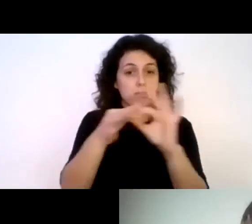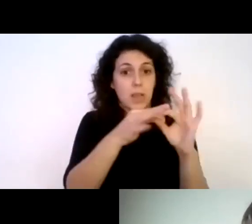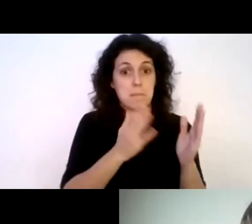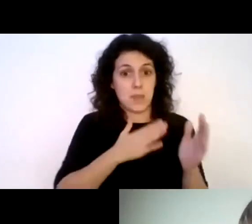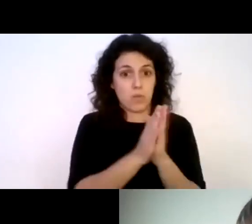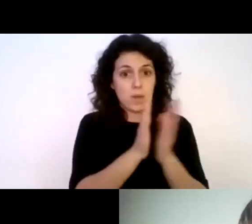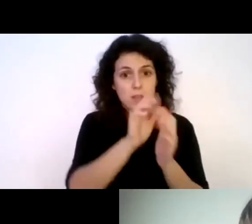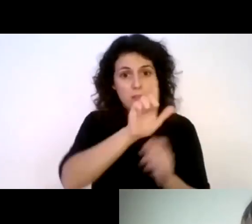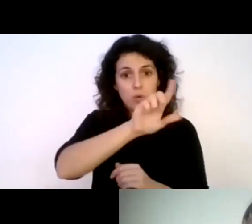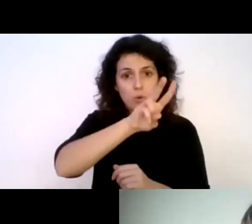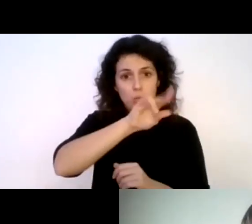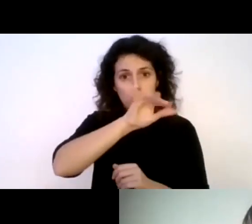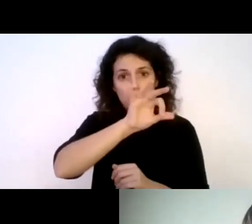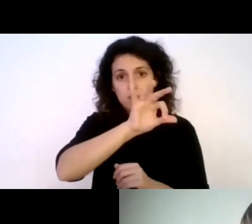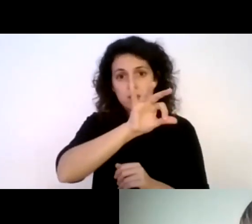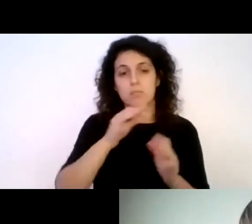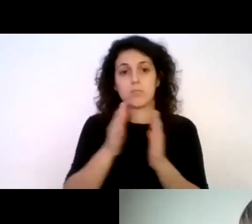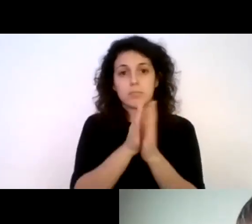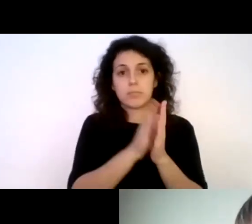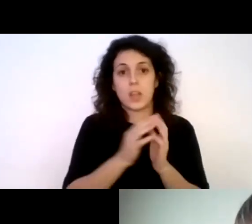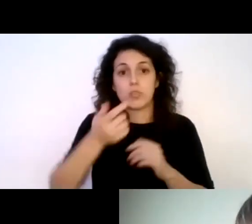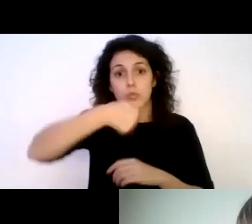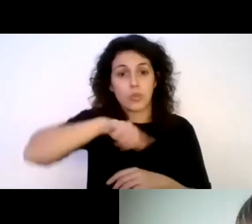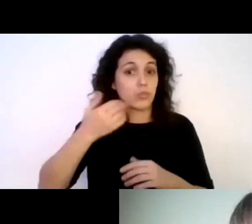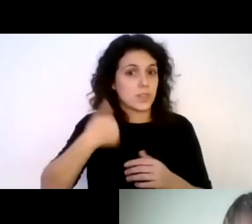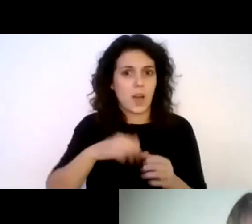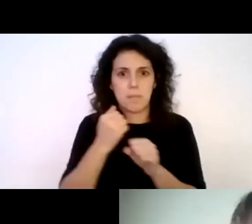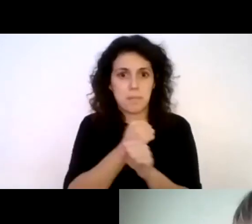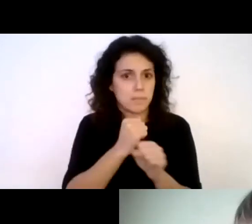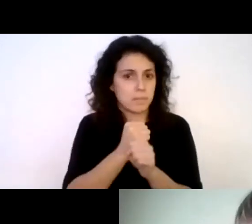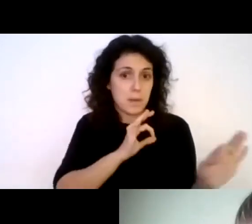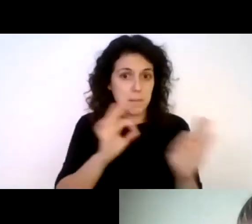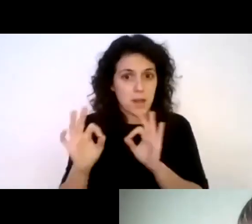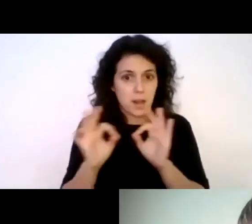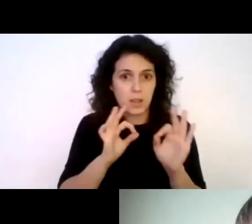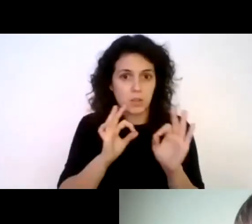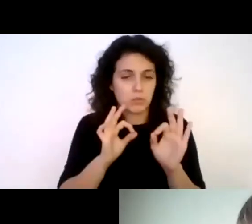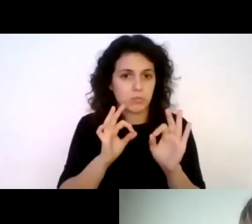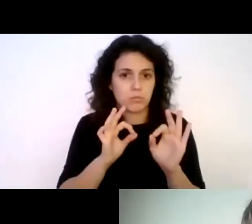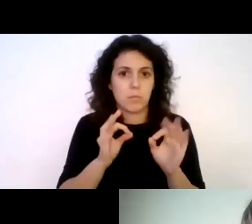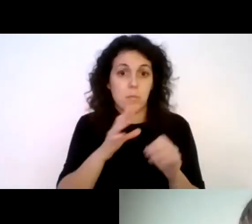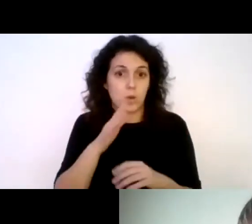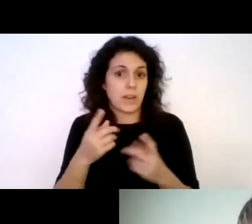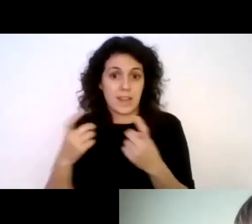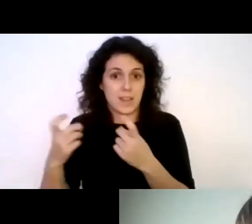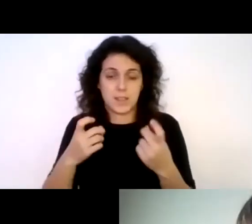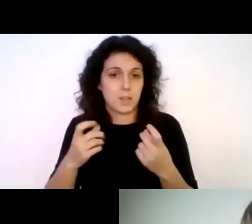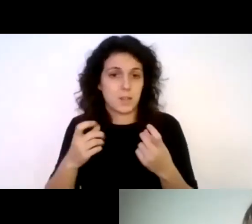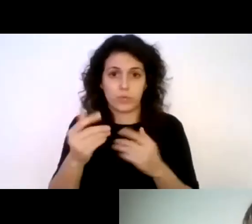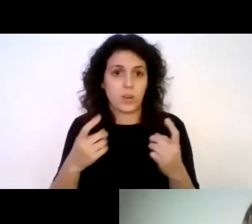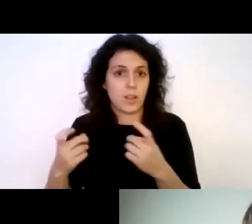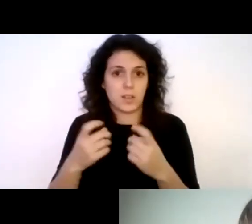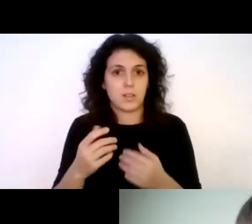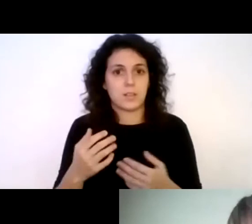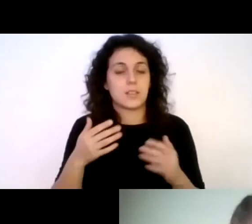tema de ODS nos hemos puesto un poco todas las pilas ya, y si no lo estamos haciendo, lo vamos a tener que hacer. Por lo tanto, está